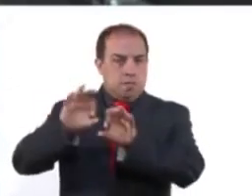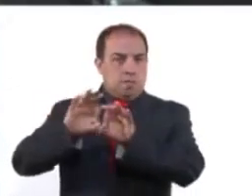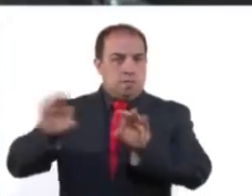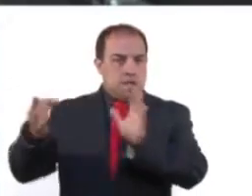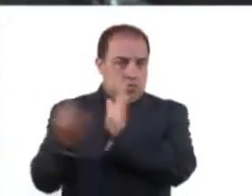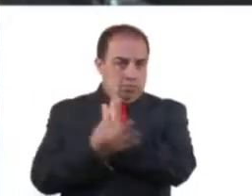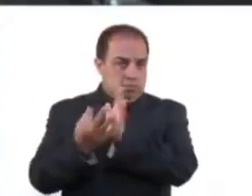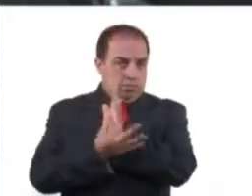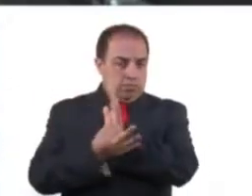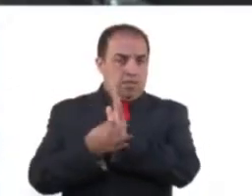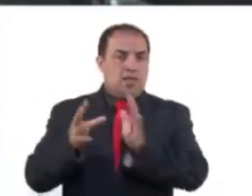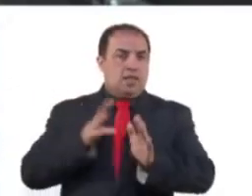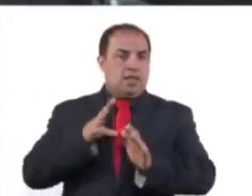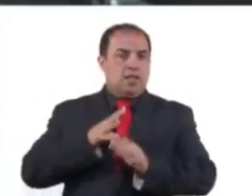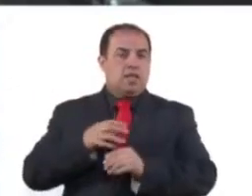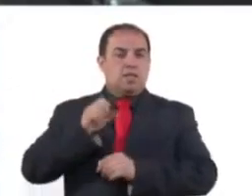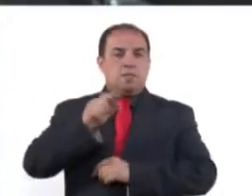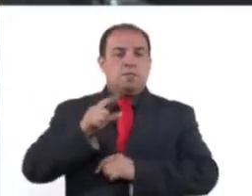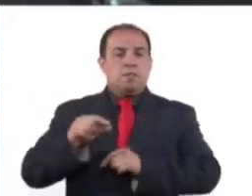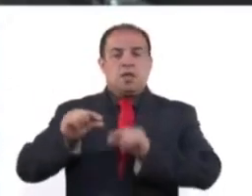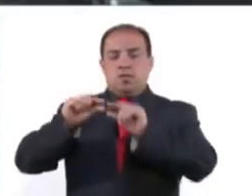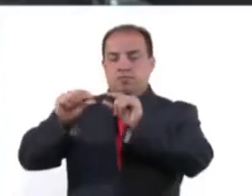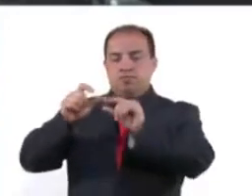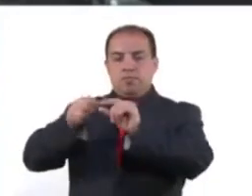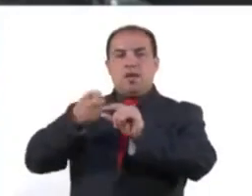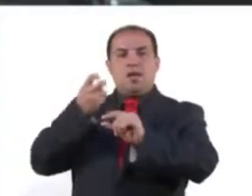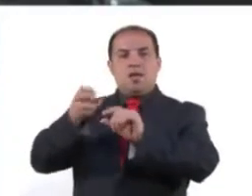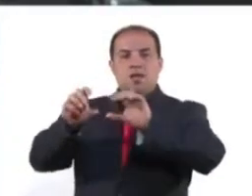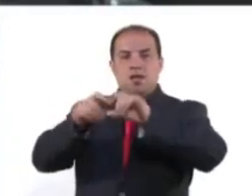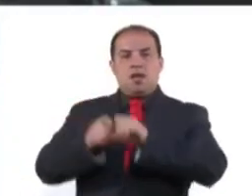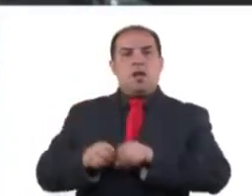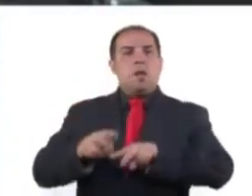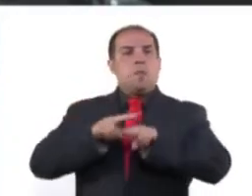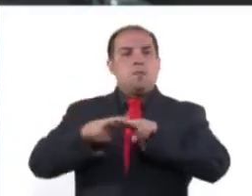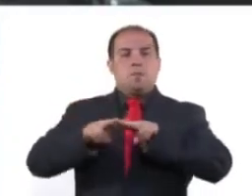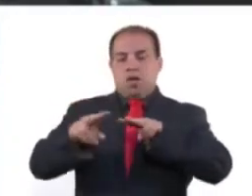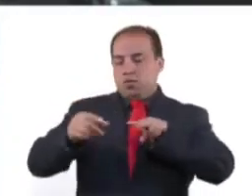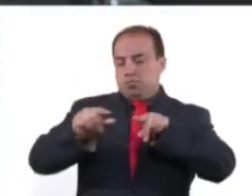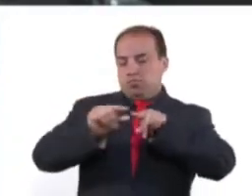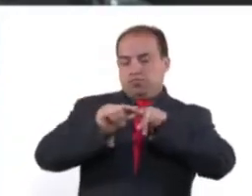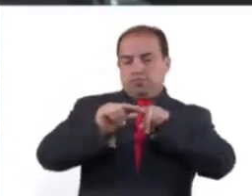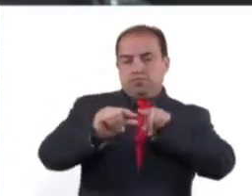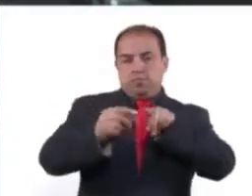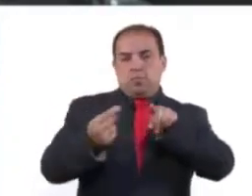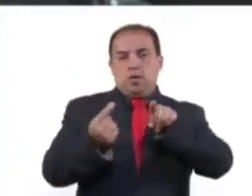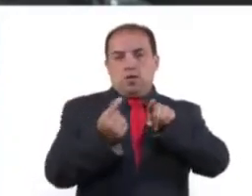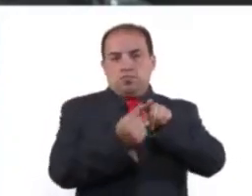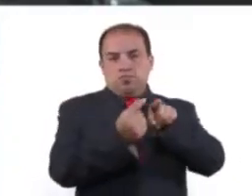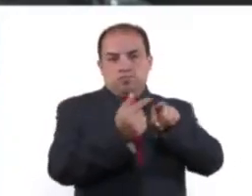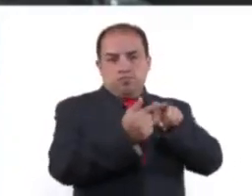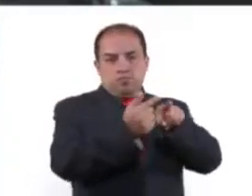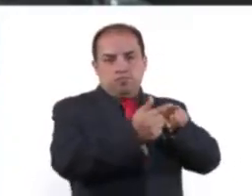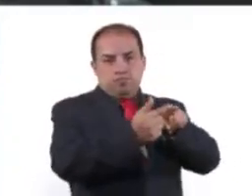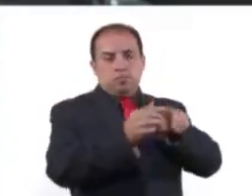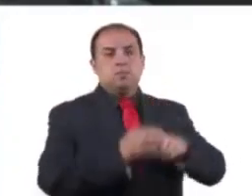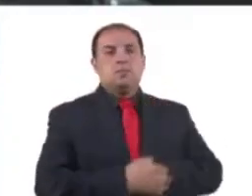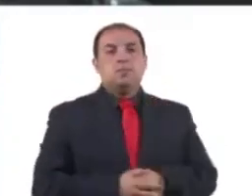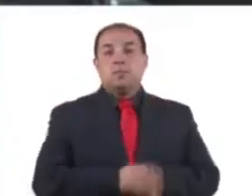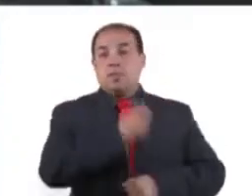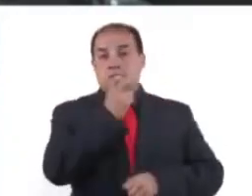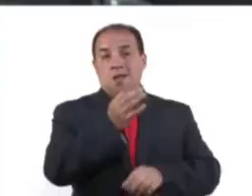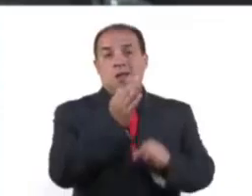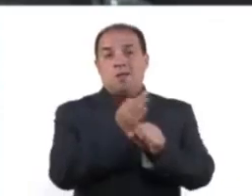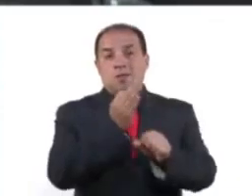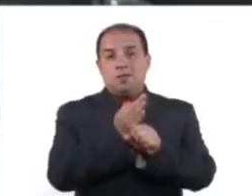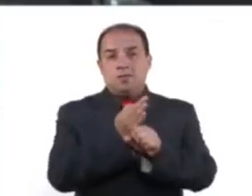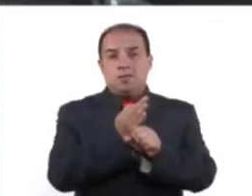adecuada y con esas placas a esta barra transversal, ahí van soldados, y esa es la parte que está